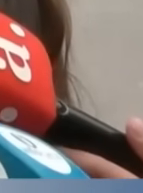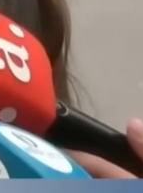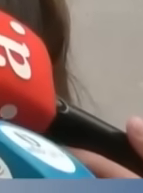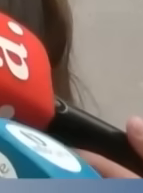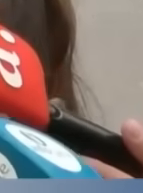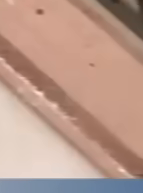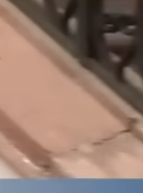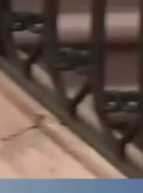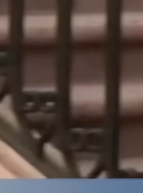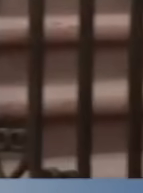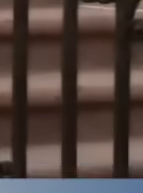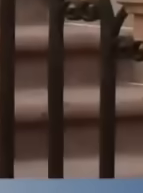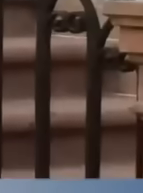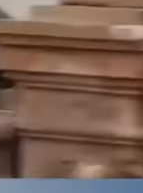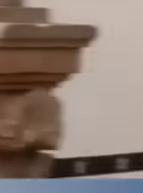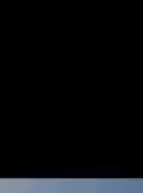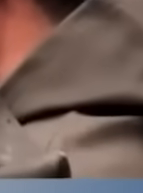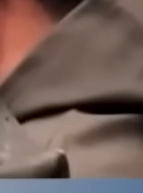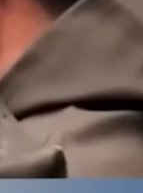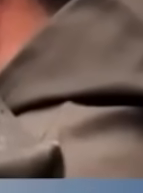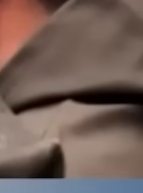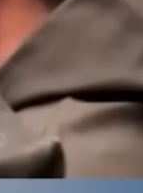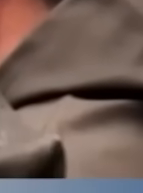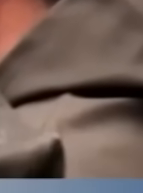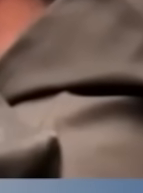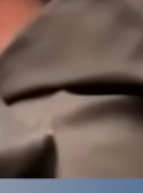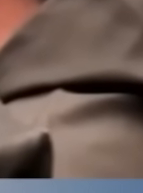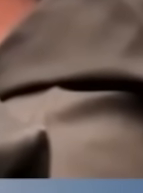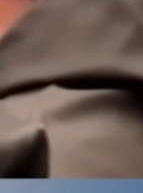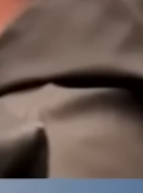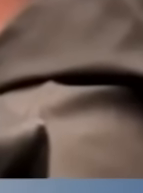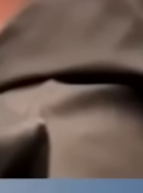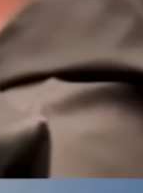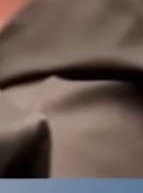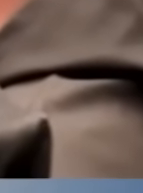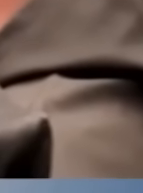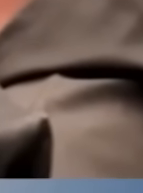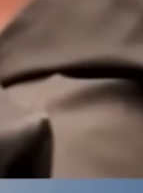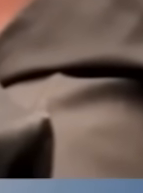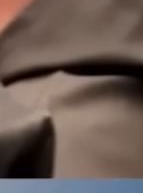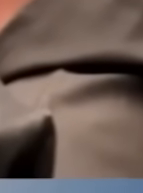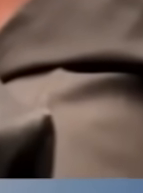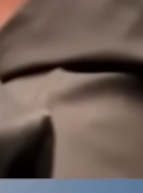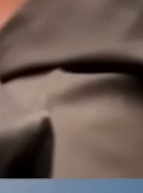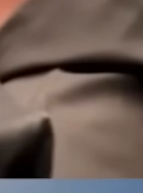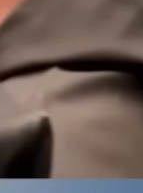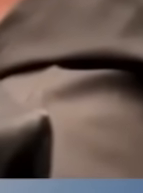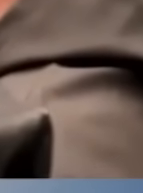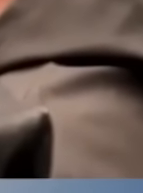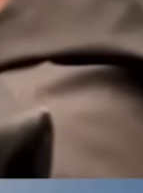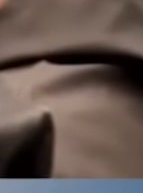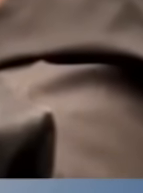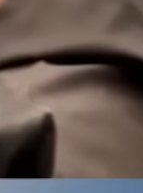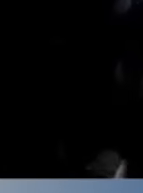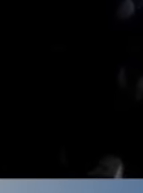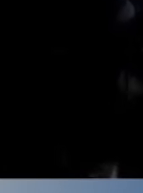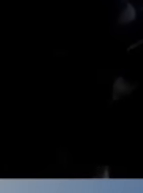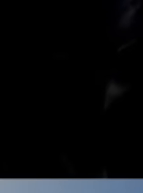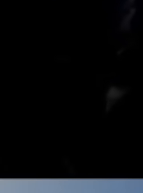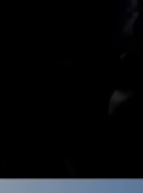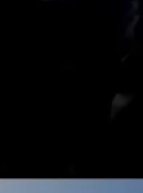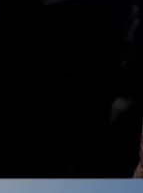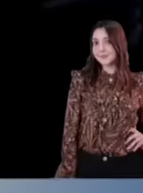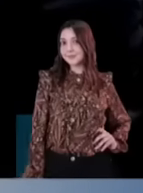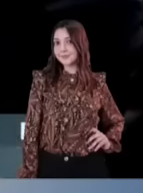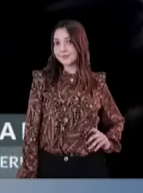de ellos, creo que es oportuno hacerlo. El parlamentario y jefe de la bancada del Partido Comunista, Luis Cuello, enfatizó en